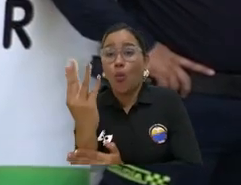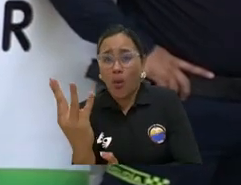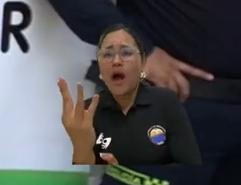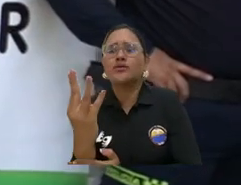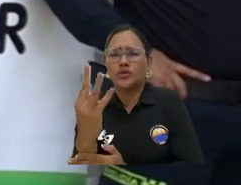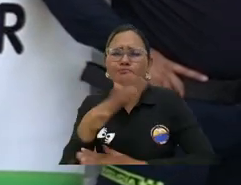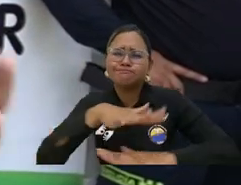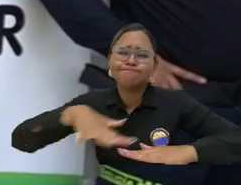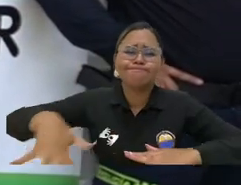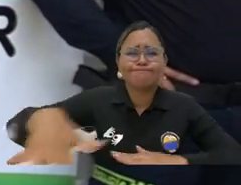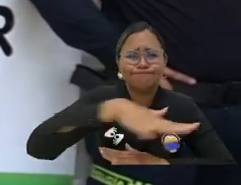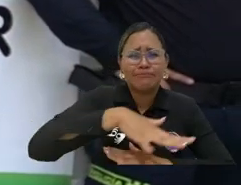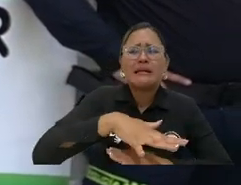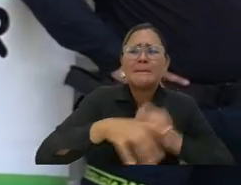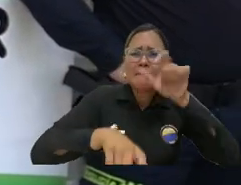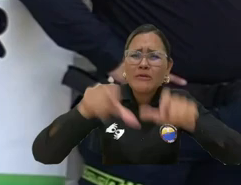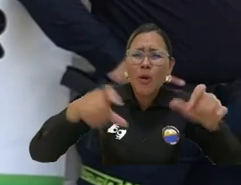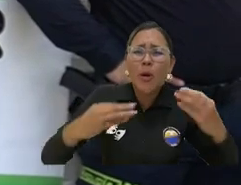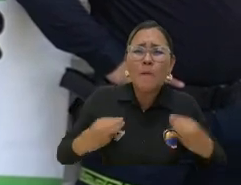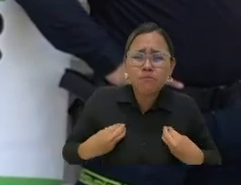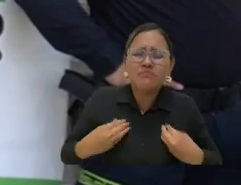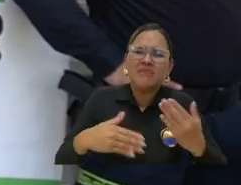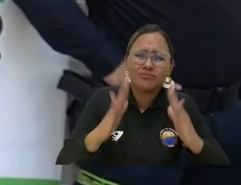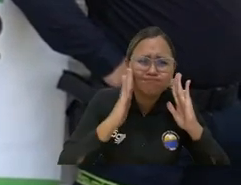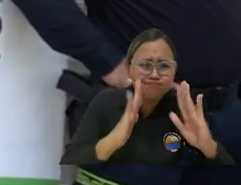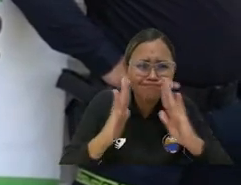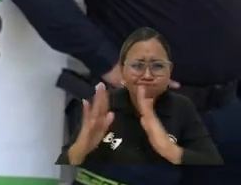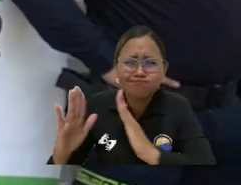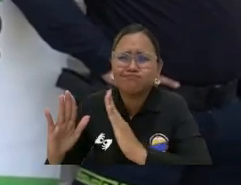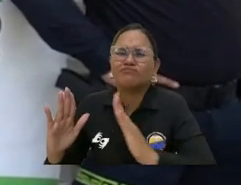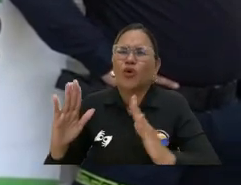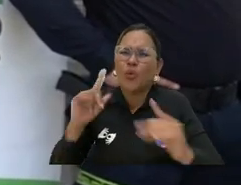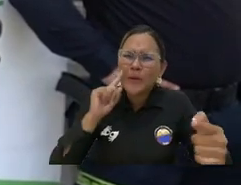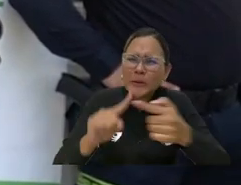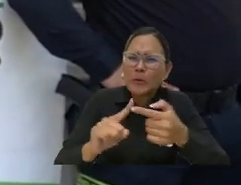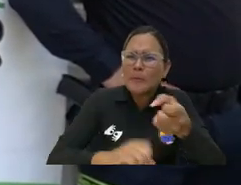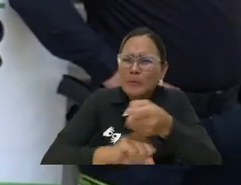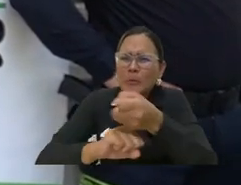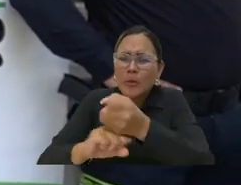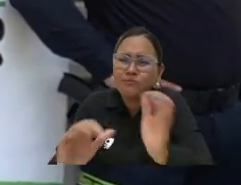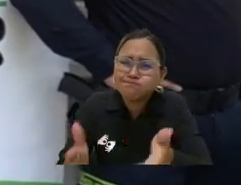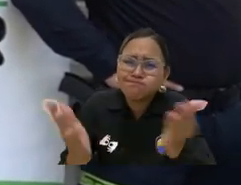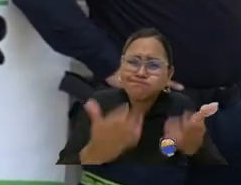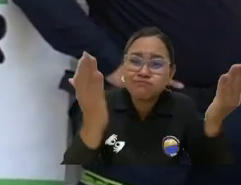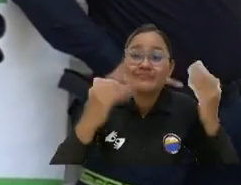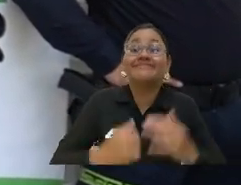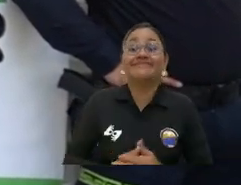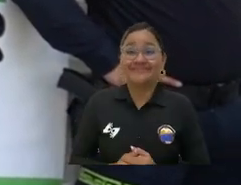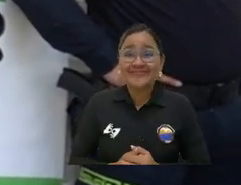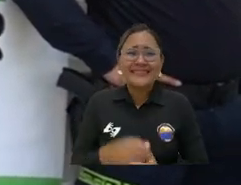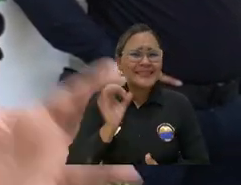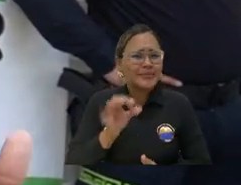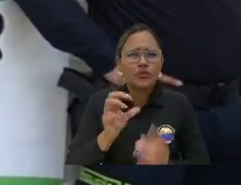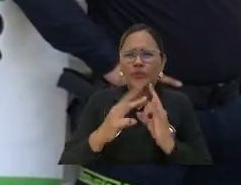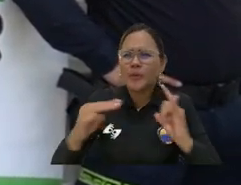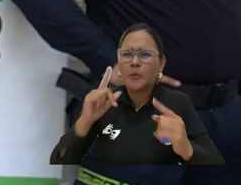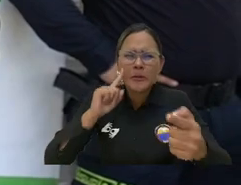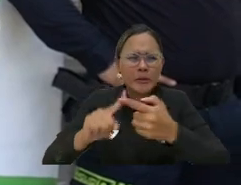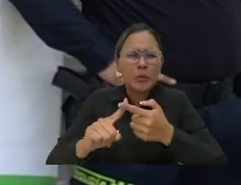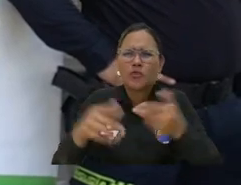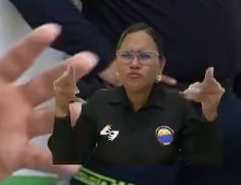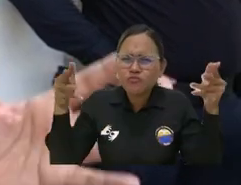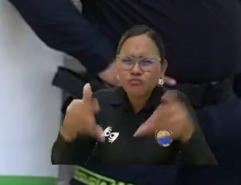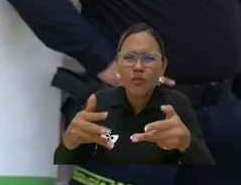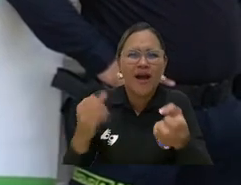a la universidad por todo su respaldo, por tan excelente articulación y siempre estar de puertas abiertas para la administración y para todos los